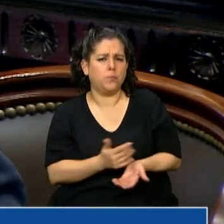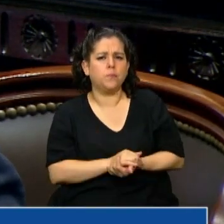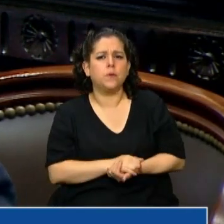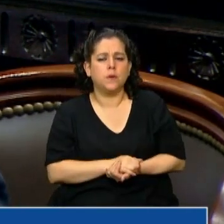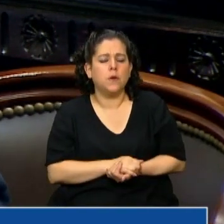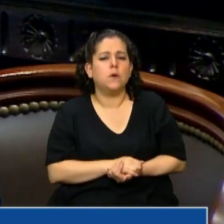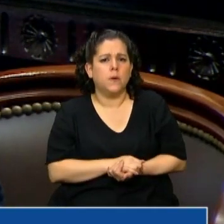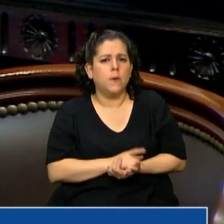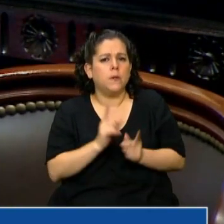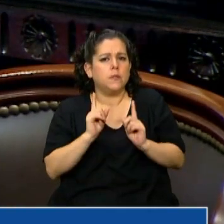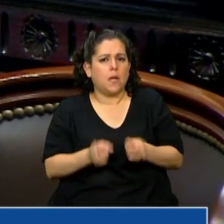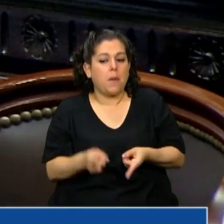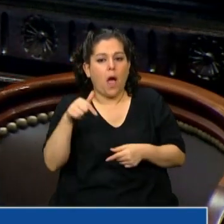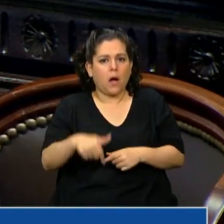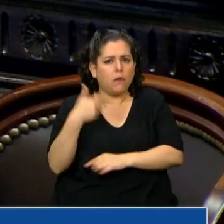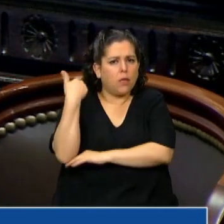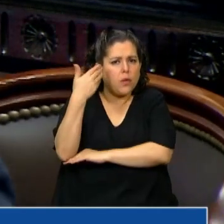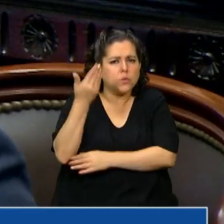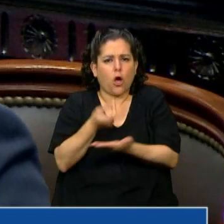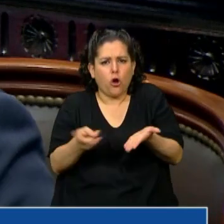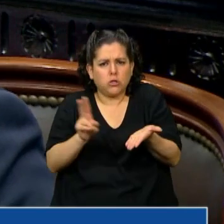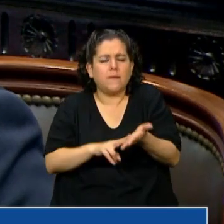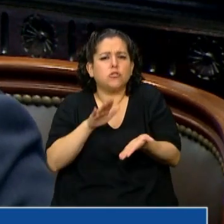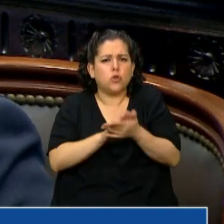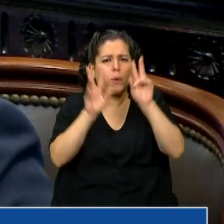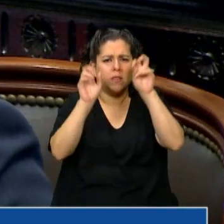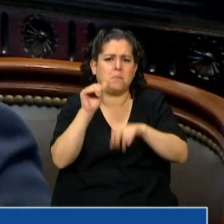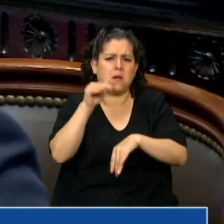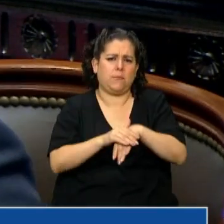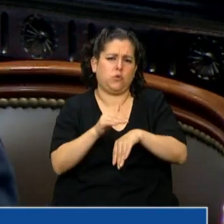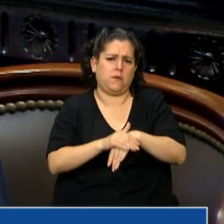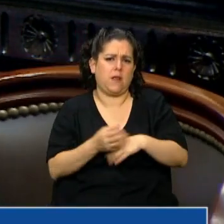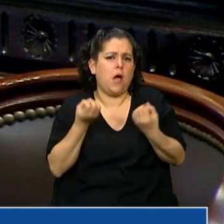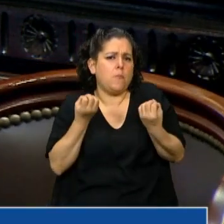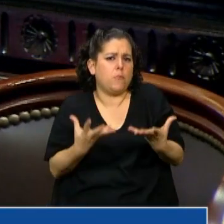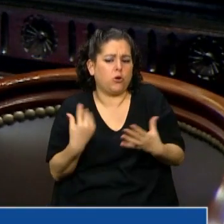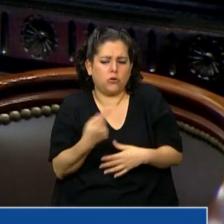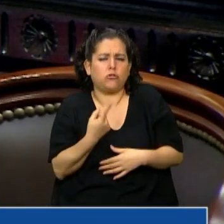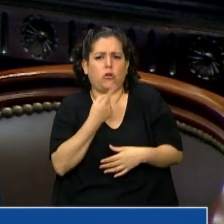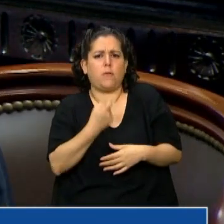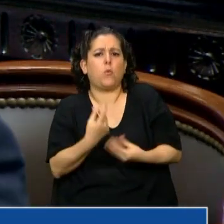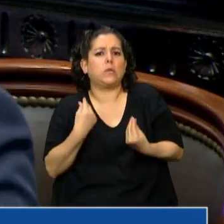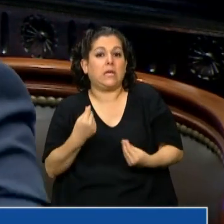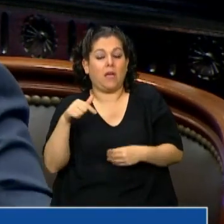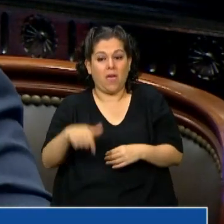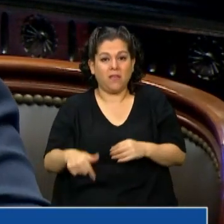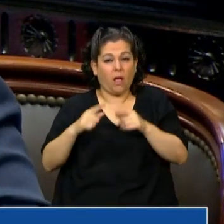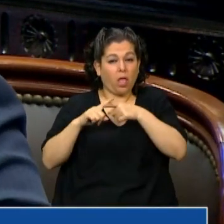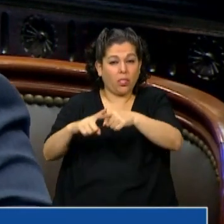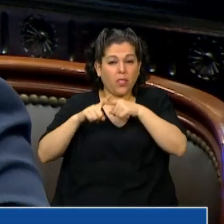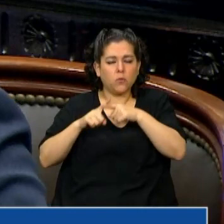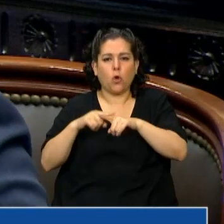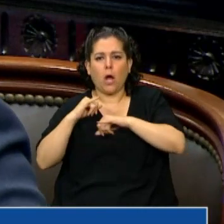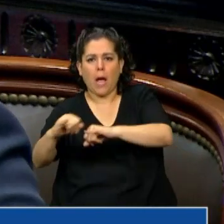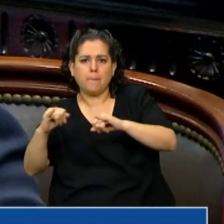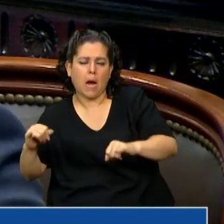Y volvemos acá a dar ese discurso de responsabilidad. Porque lo que encontramos, presidente, es que en esta discusión de